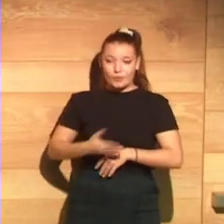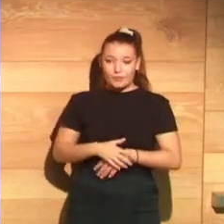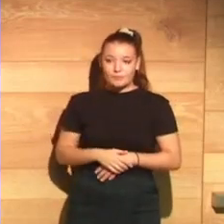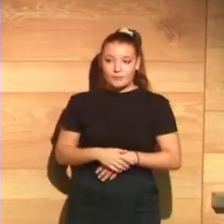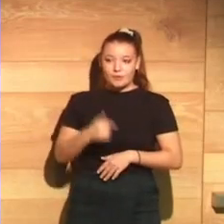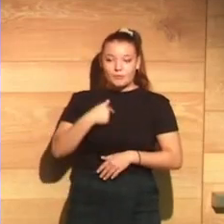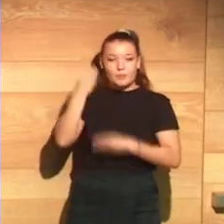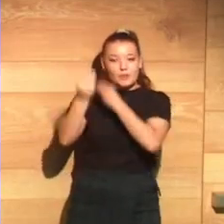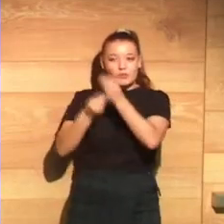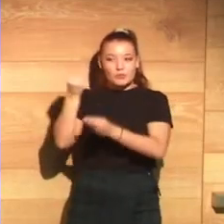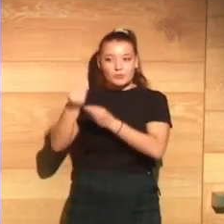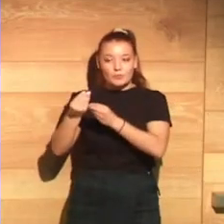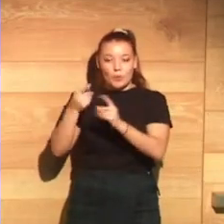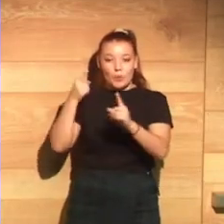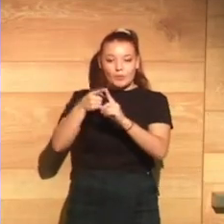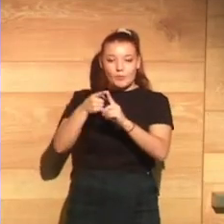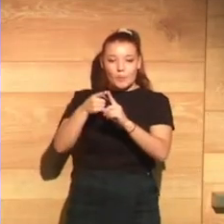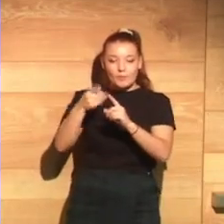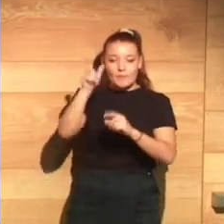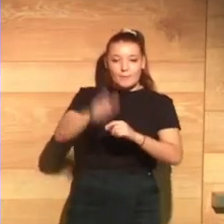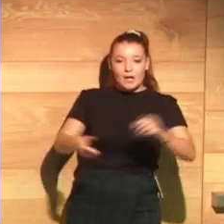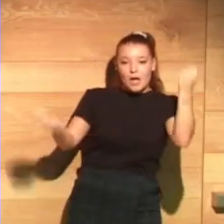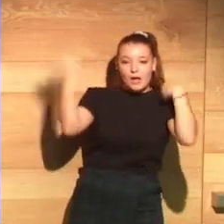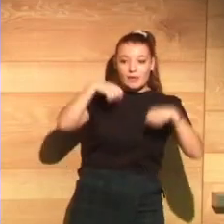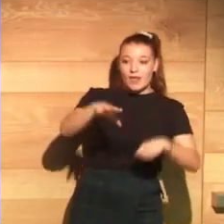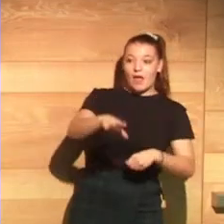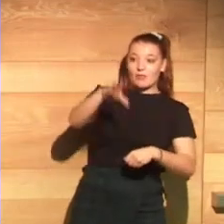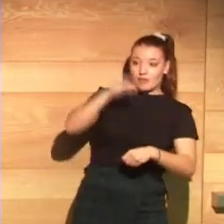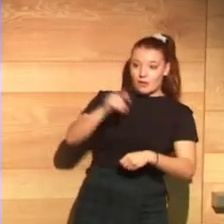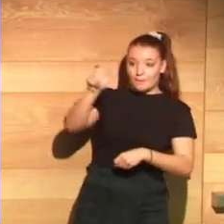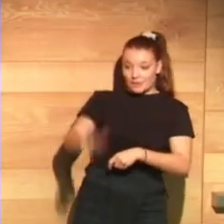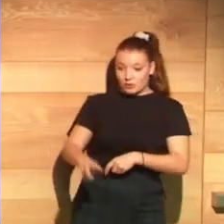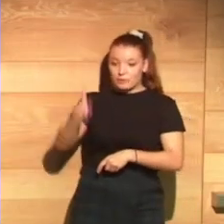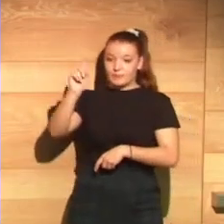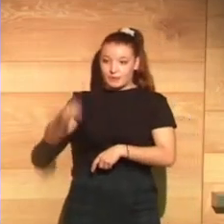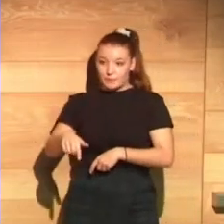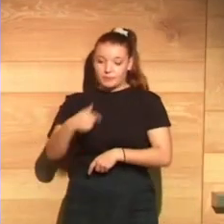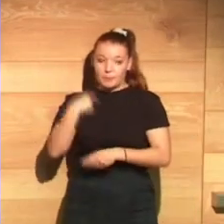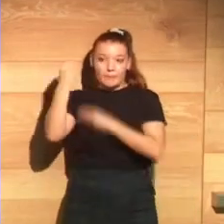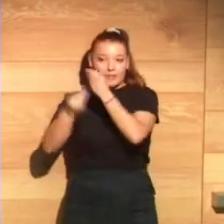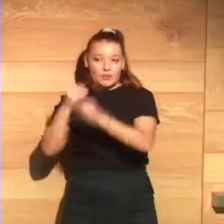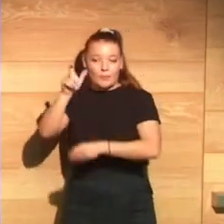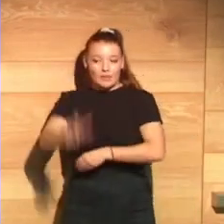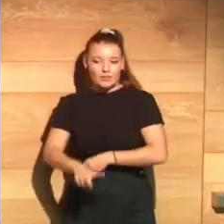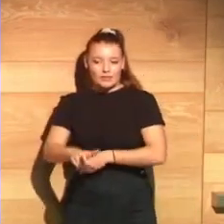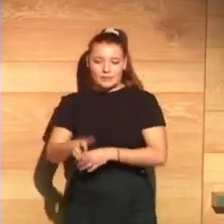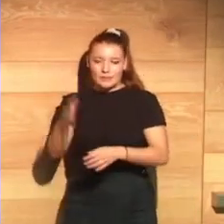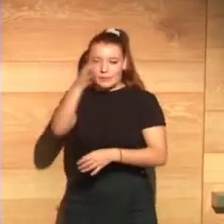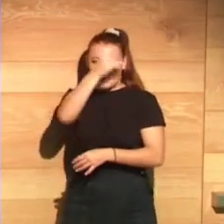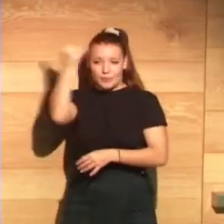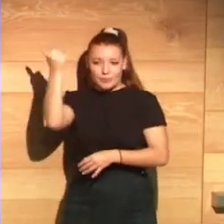yo creo que para entender lo que fue como actriz y también como persona, ¿no? Que quizás es la parte más